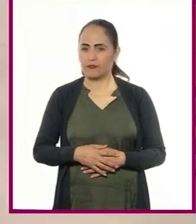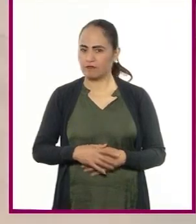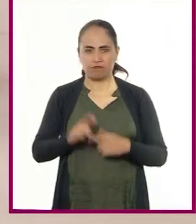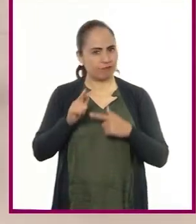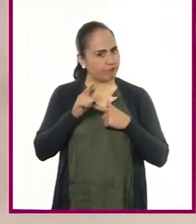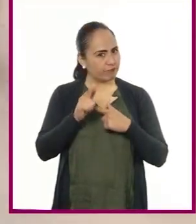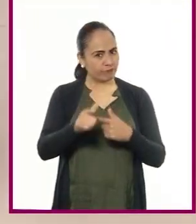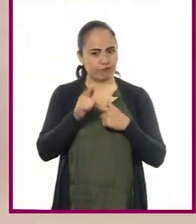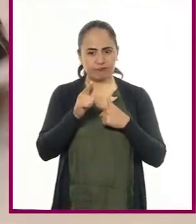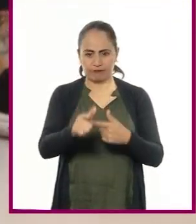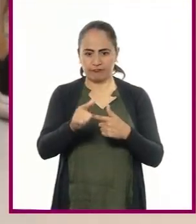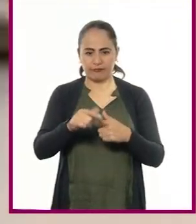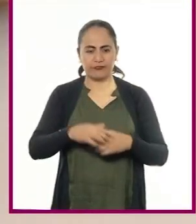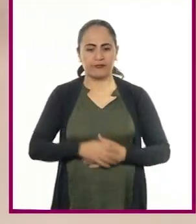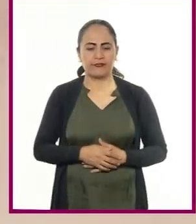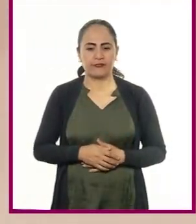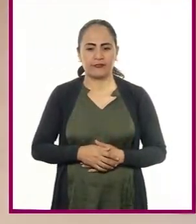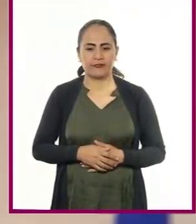Sigue.